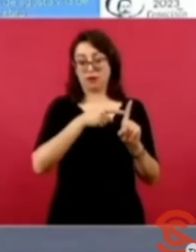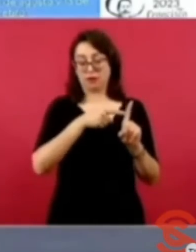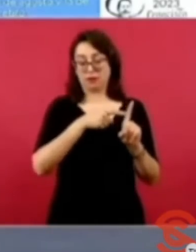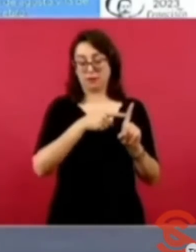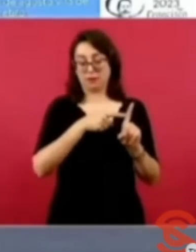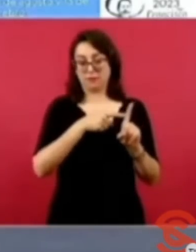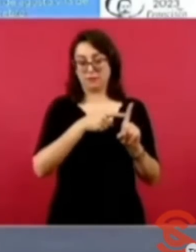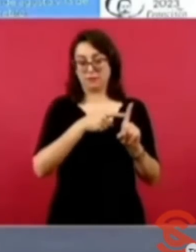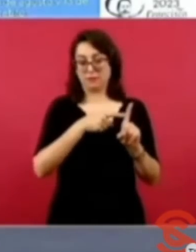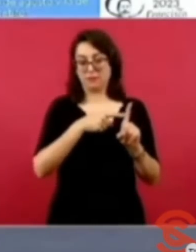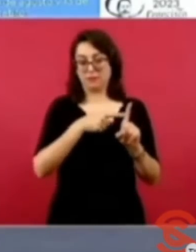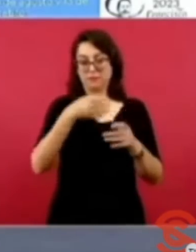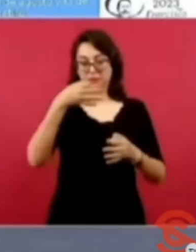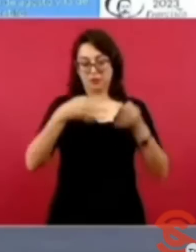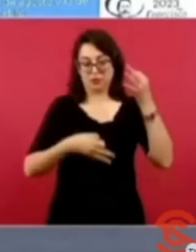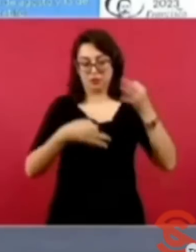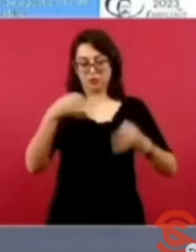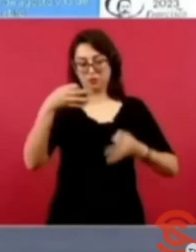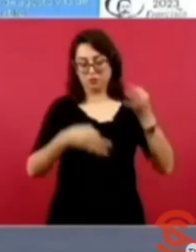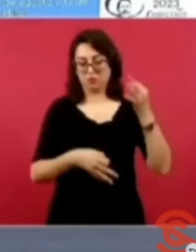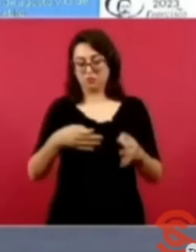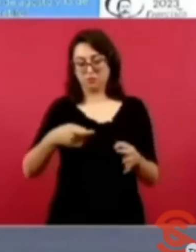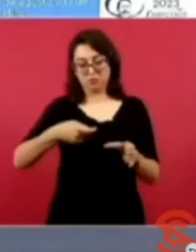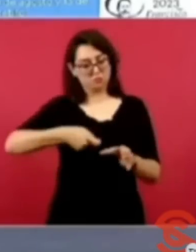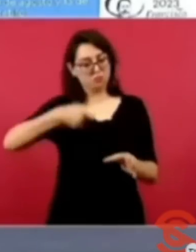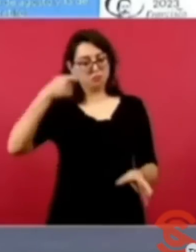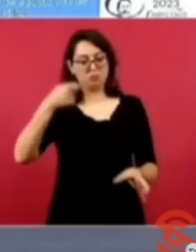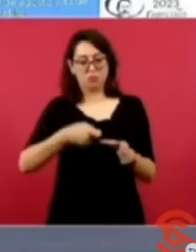y se fue a la corte